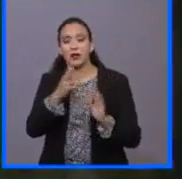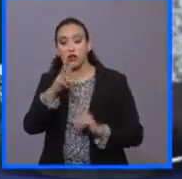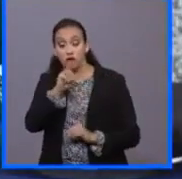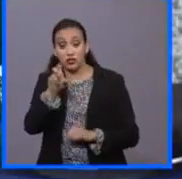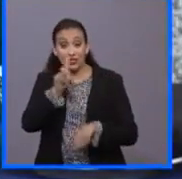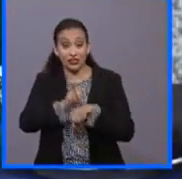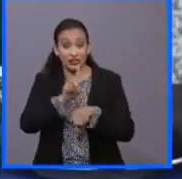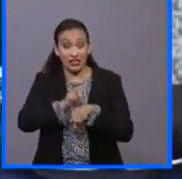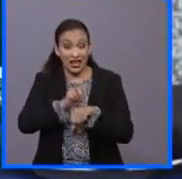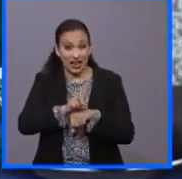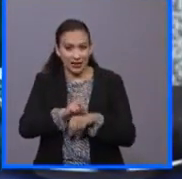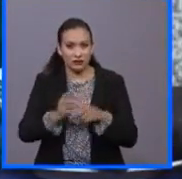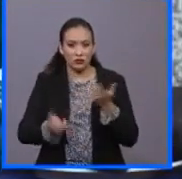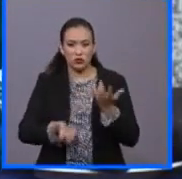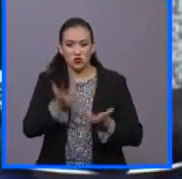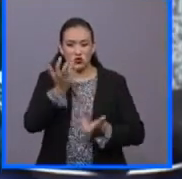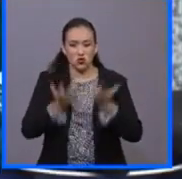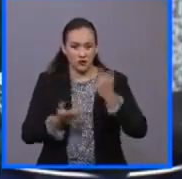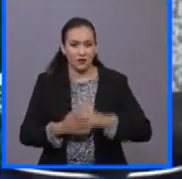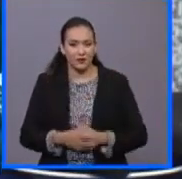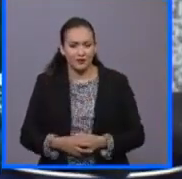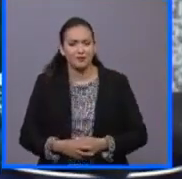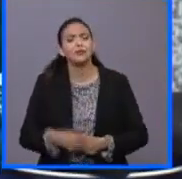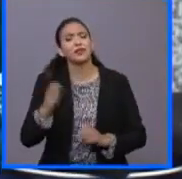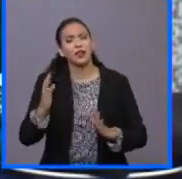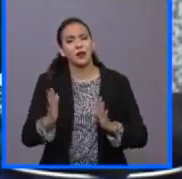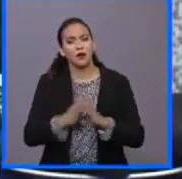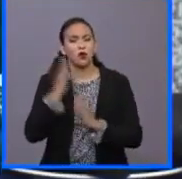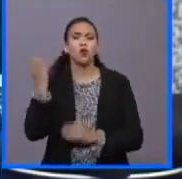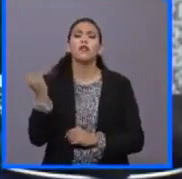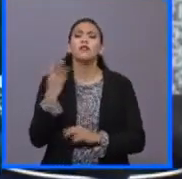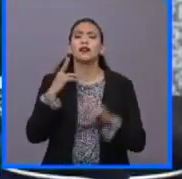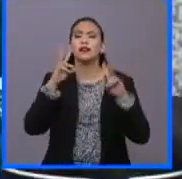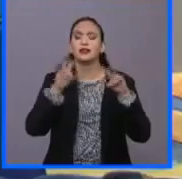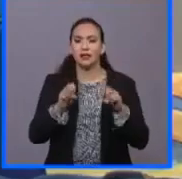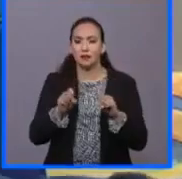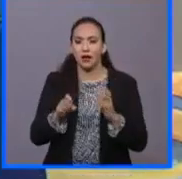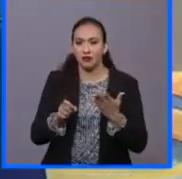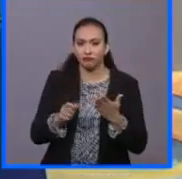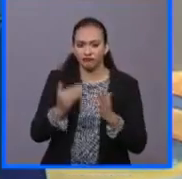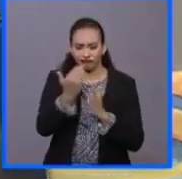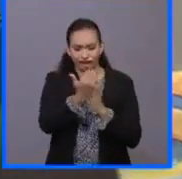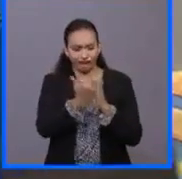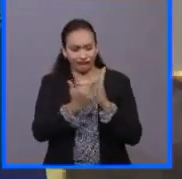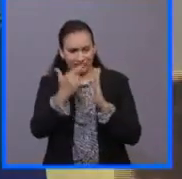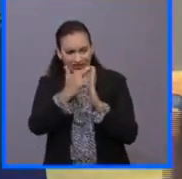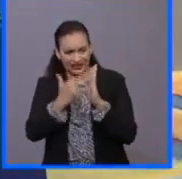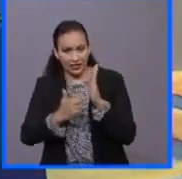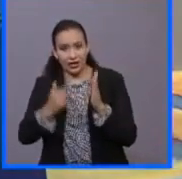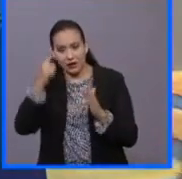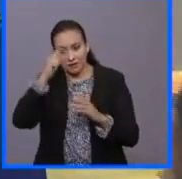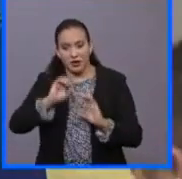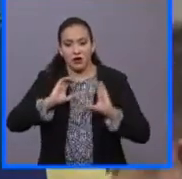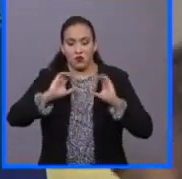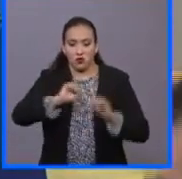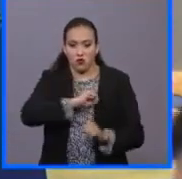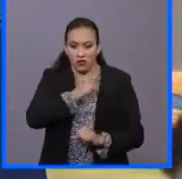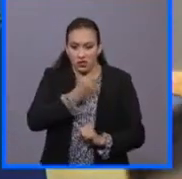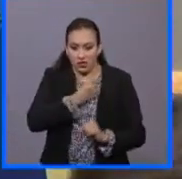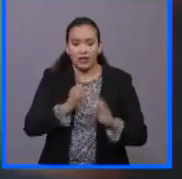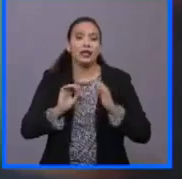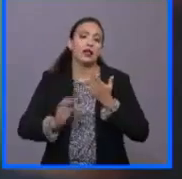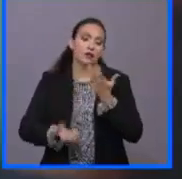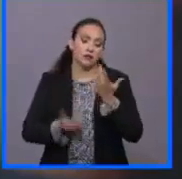al día, indicaron expertos al participar en una conferencia sobre códigos y estándares de calidad para la seguridad